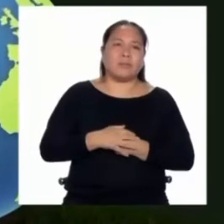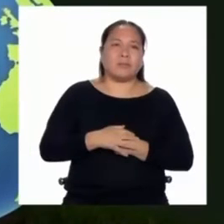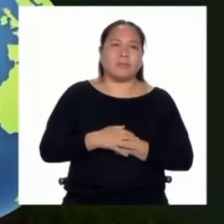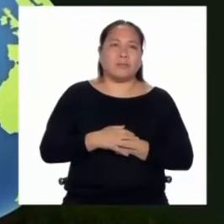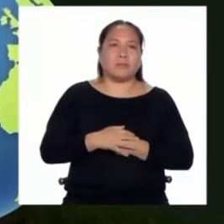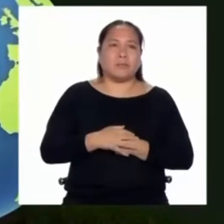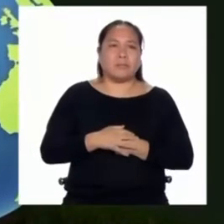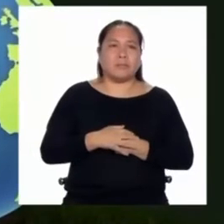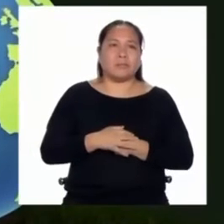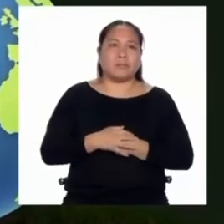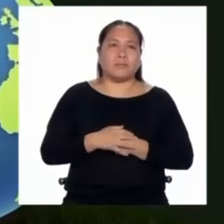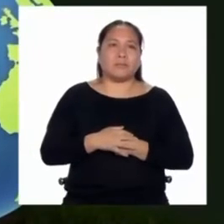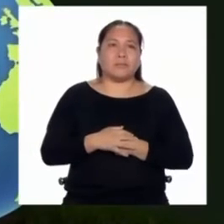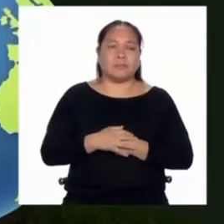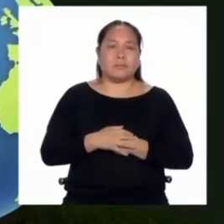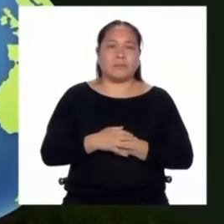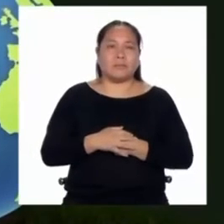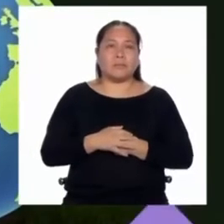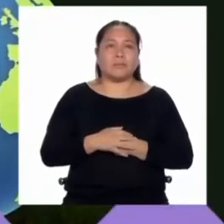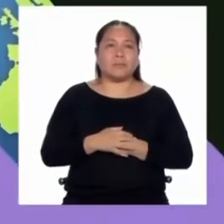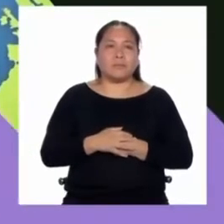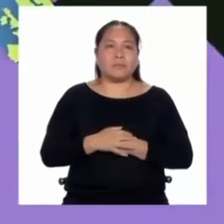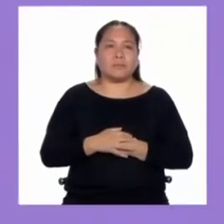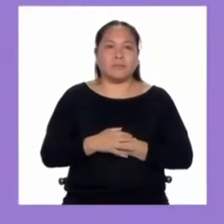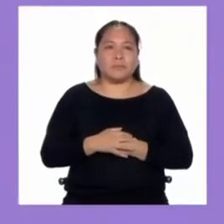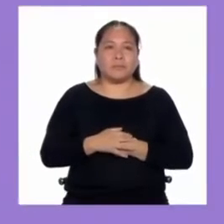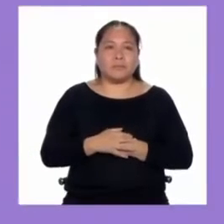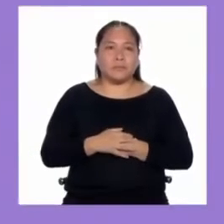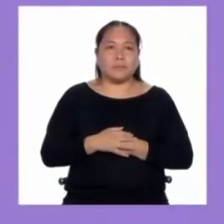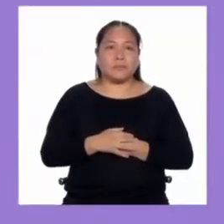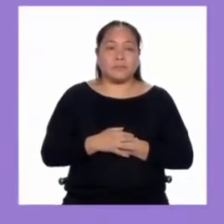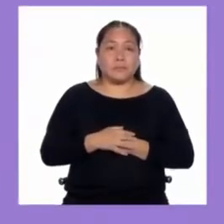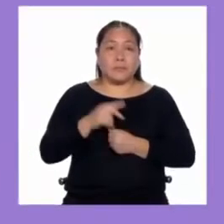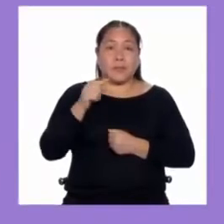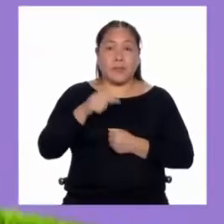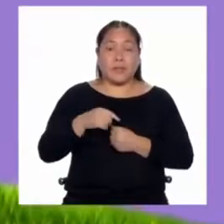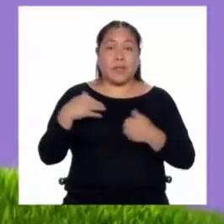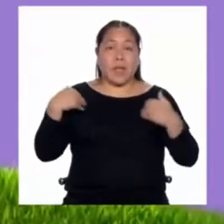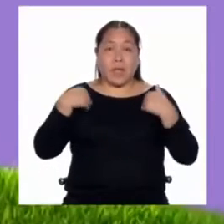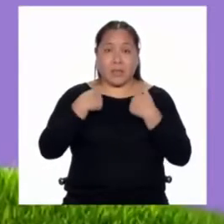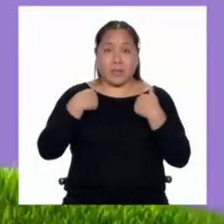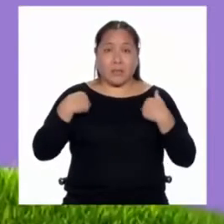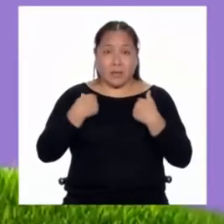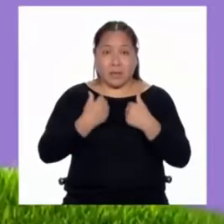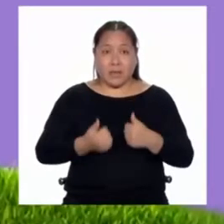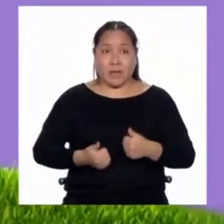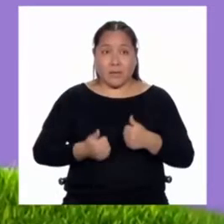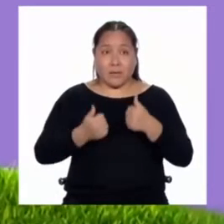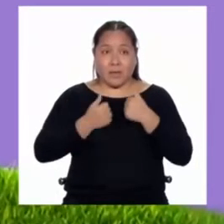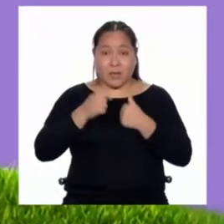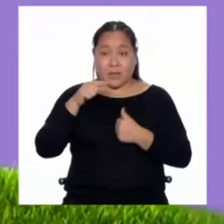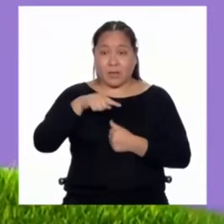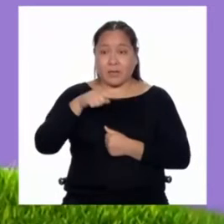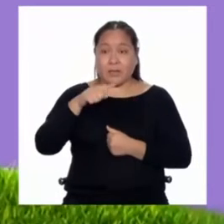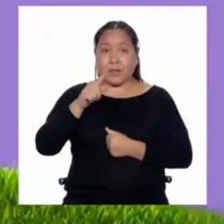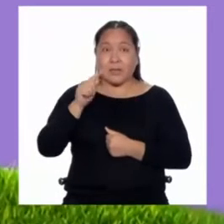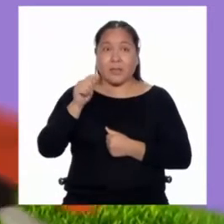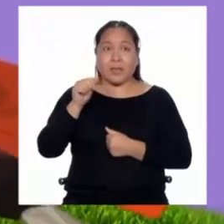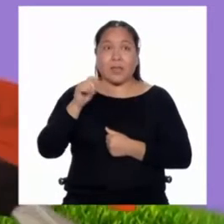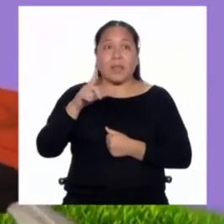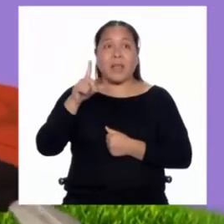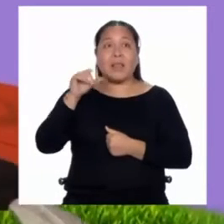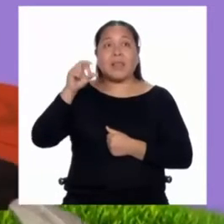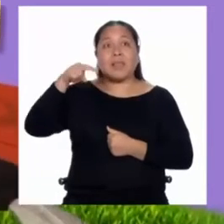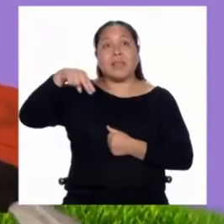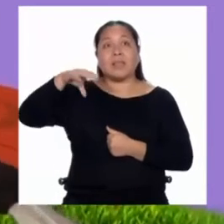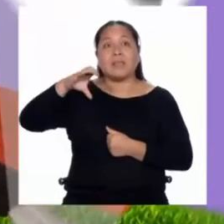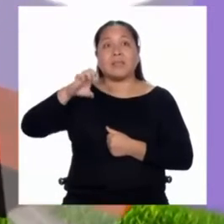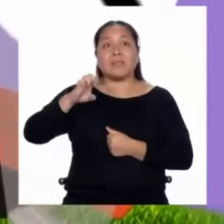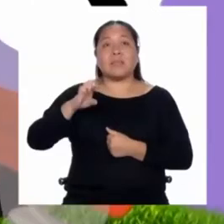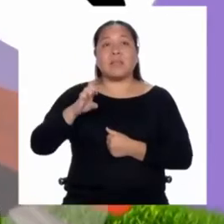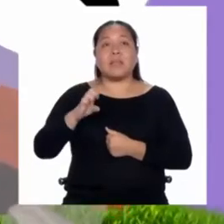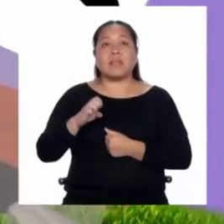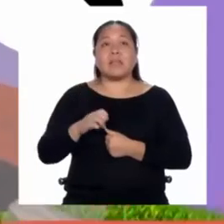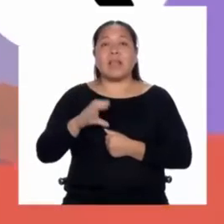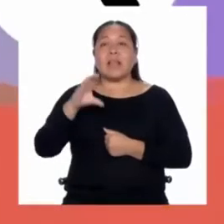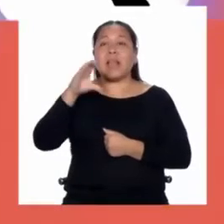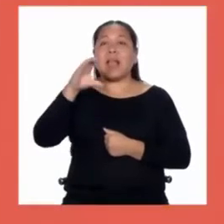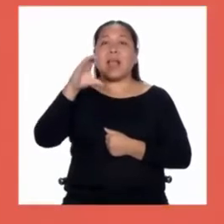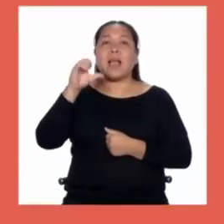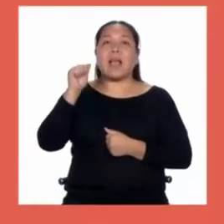¡Wow! ¡Súper margaritos! Entre los animales que habitan en la taiga se encuentra el lince boreal y el